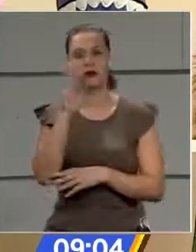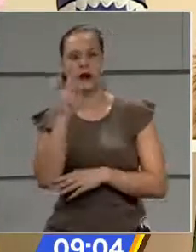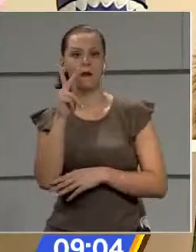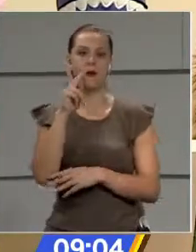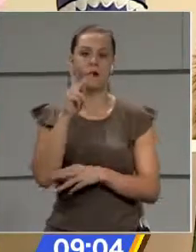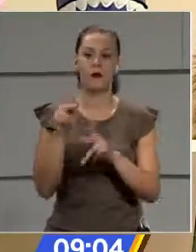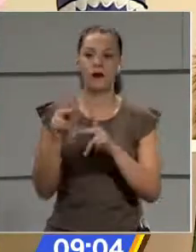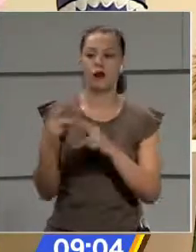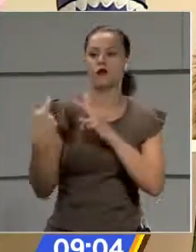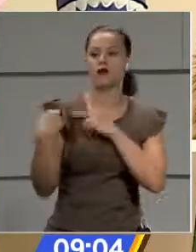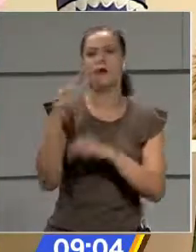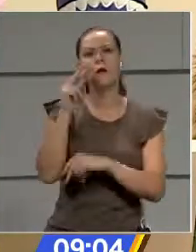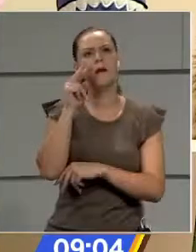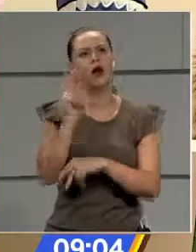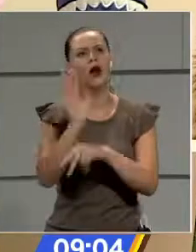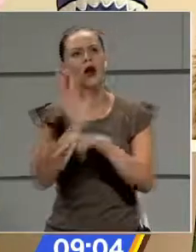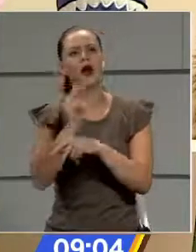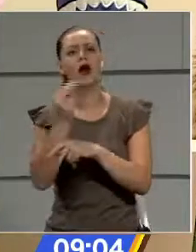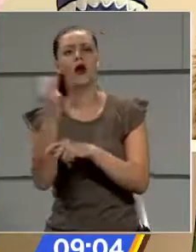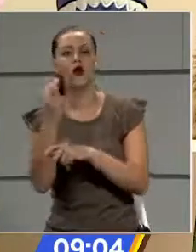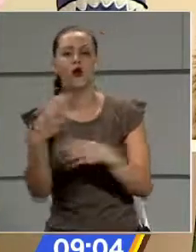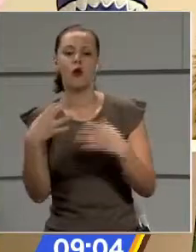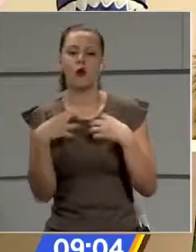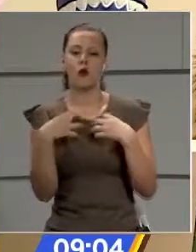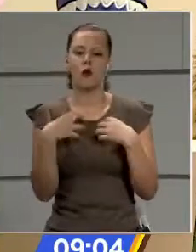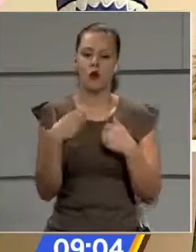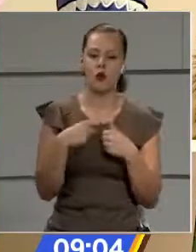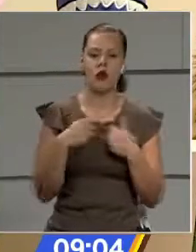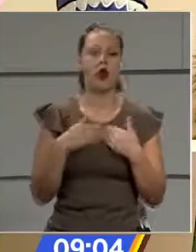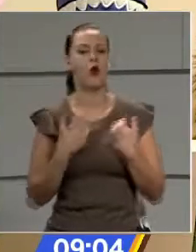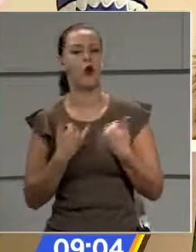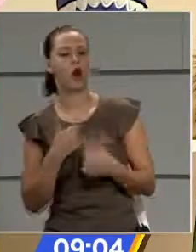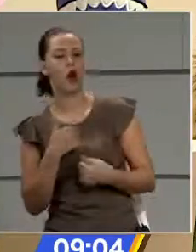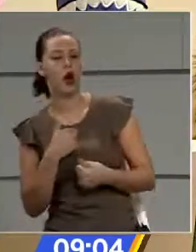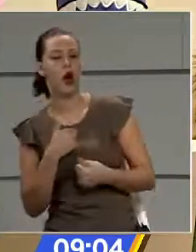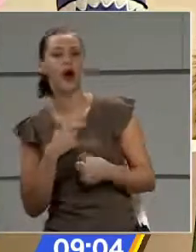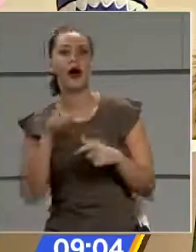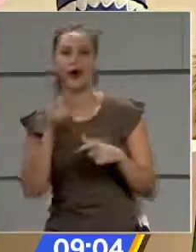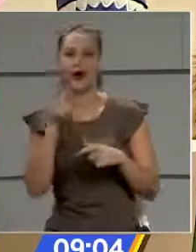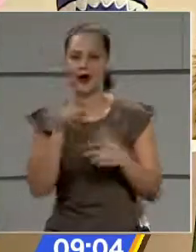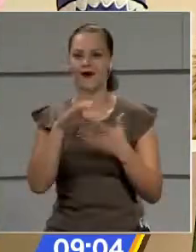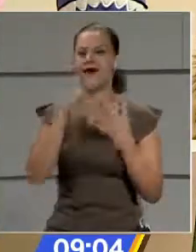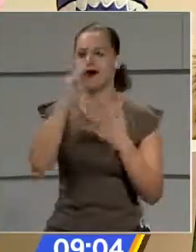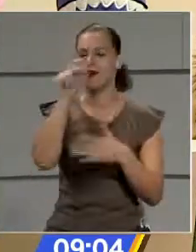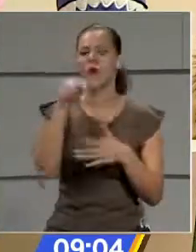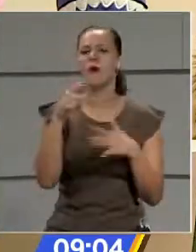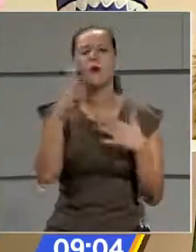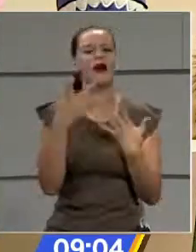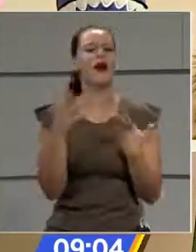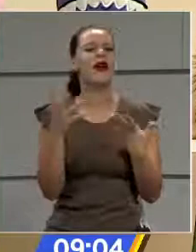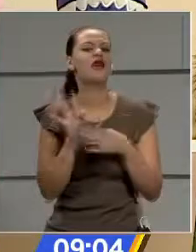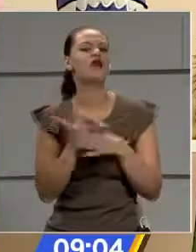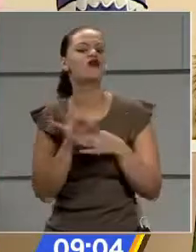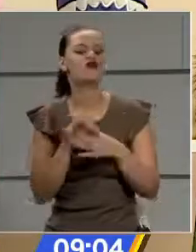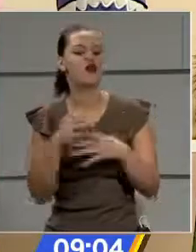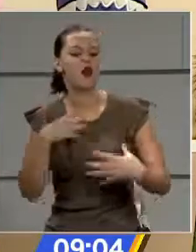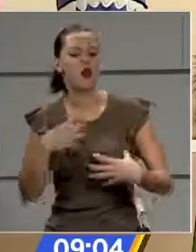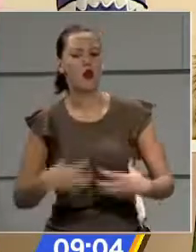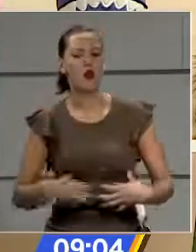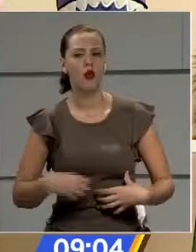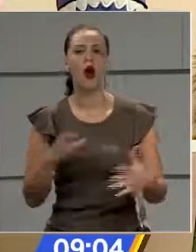persona encargada, ven las noticias, escuchan que los pulmones, una cosa, que el corazón, que eso, vamos a aprender para qué funcionan, cómo